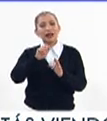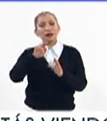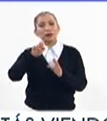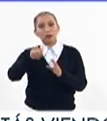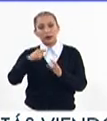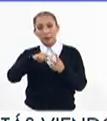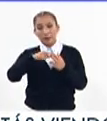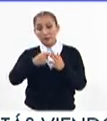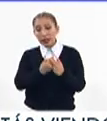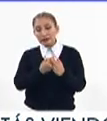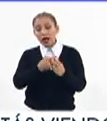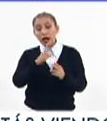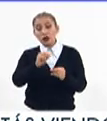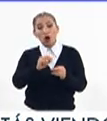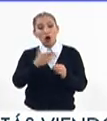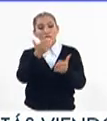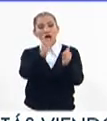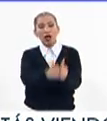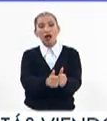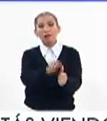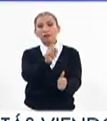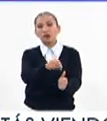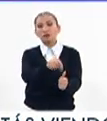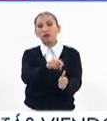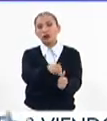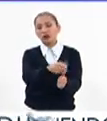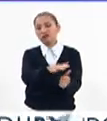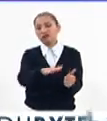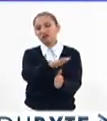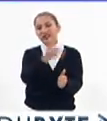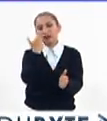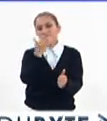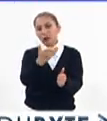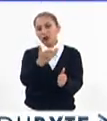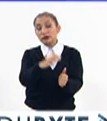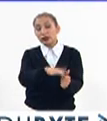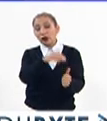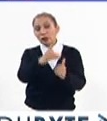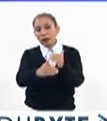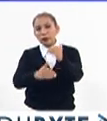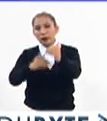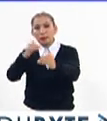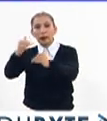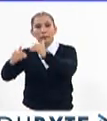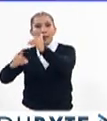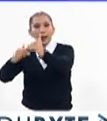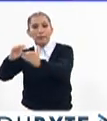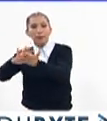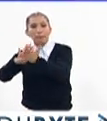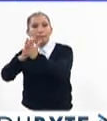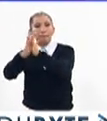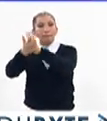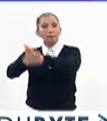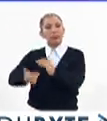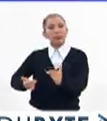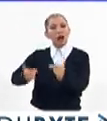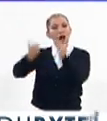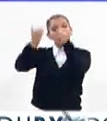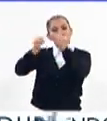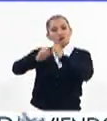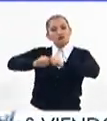que logran arrancar no se estanquen, por así decirlo, en una sola etapa, sino que progresivamente se conviertan en un